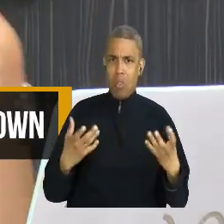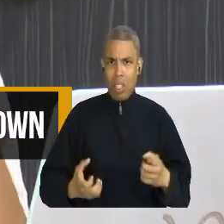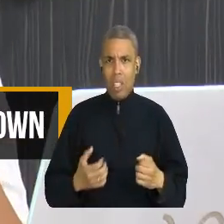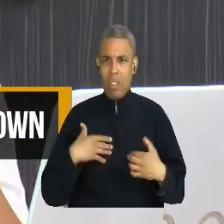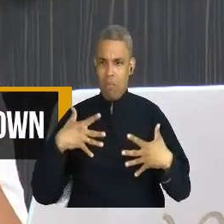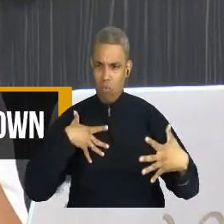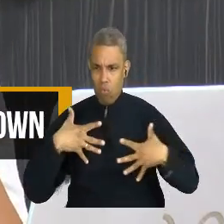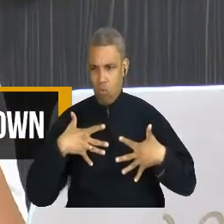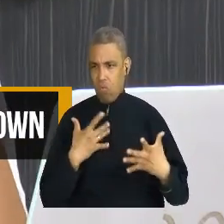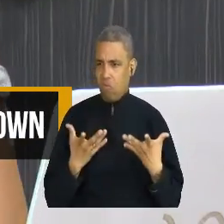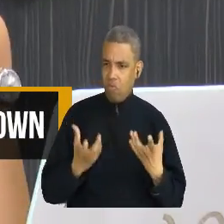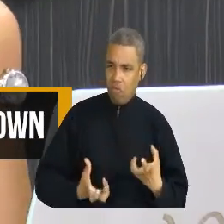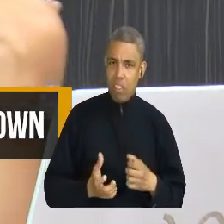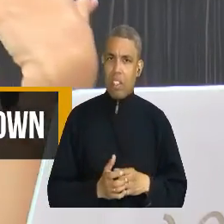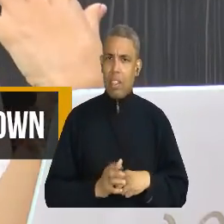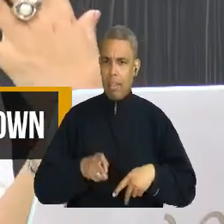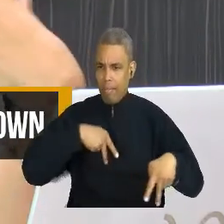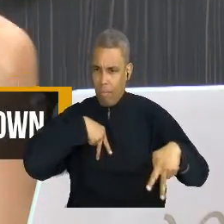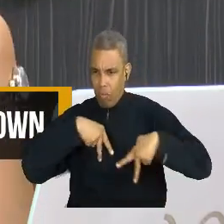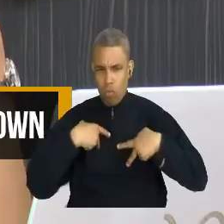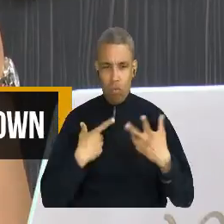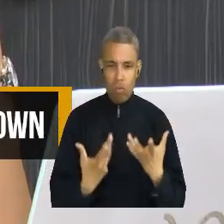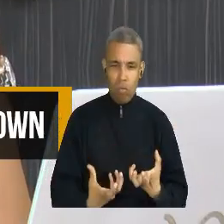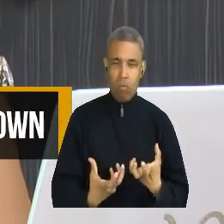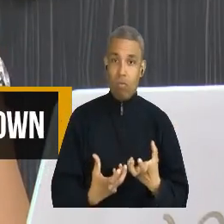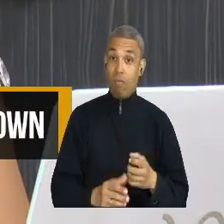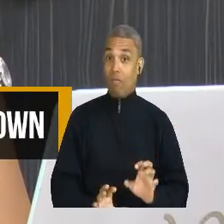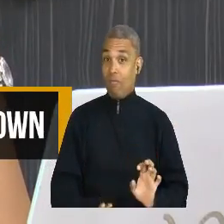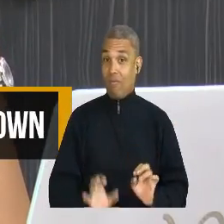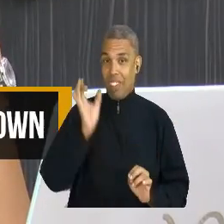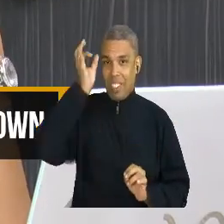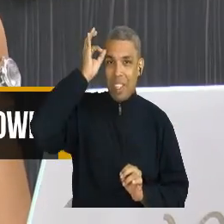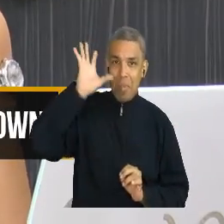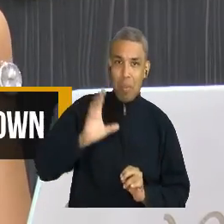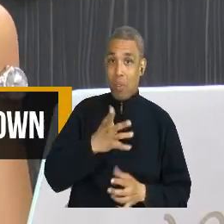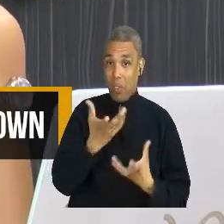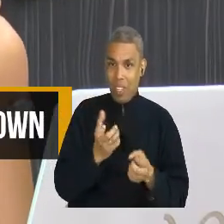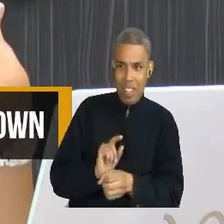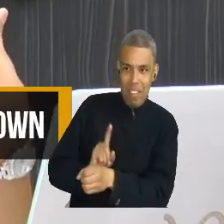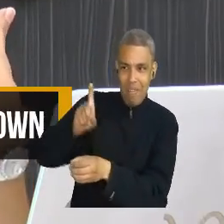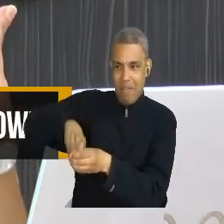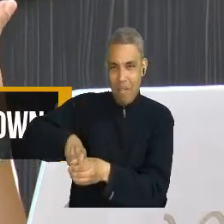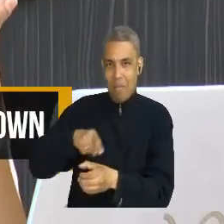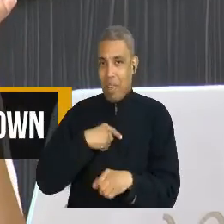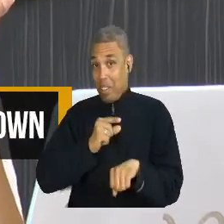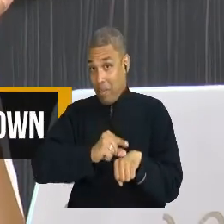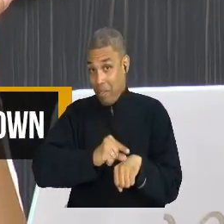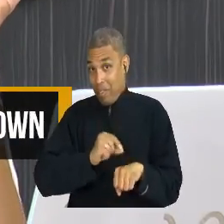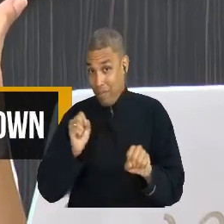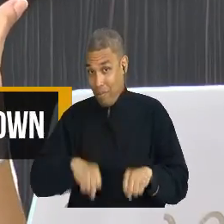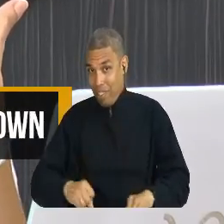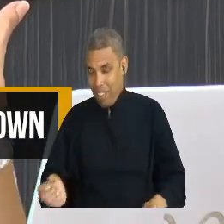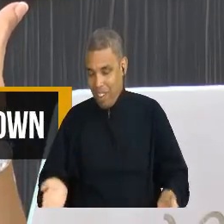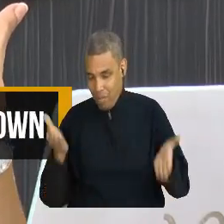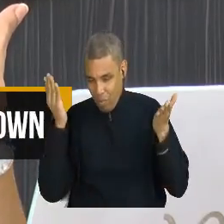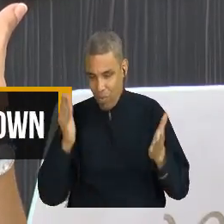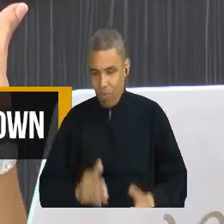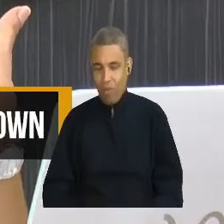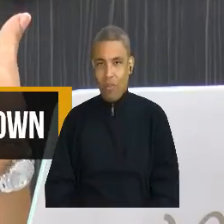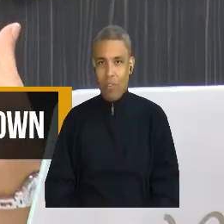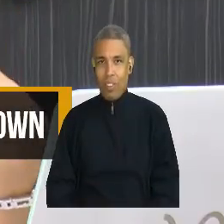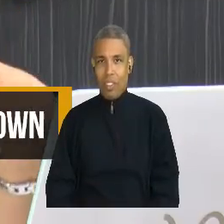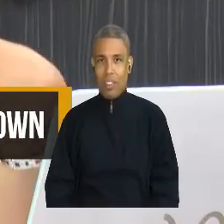divertir, sí, con ganas de dar a conocer todo ese talento que tienen para poder entregar alegría. Pues bien, esa es la mejor forma de poder entregar